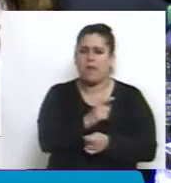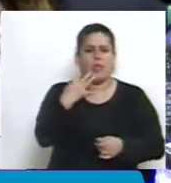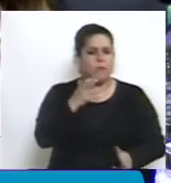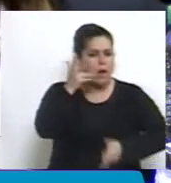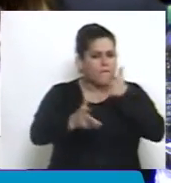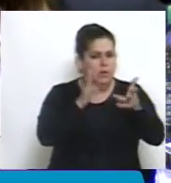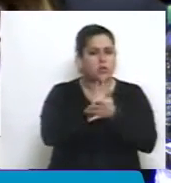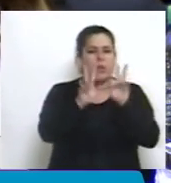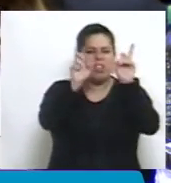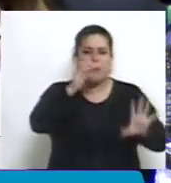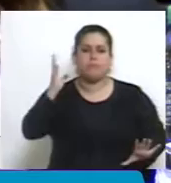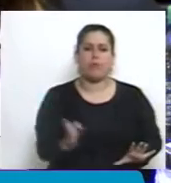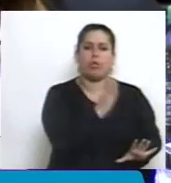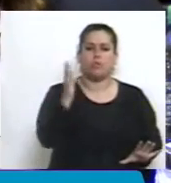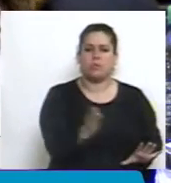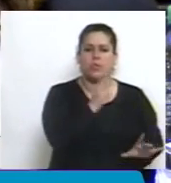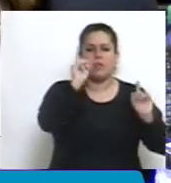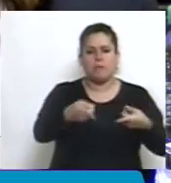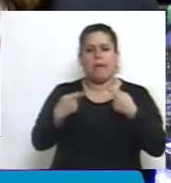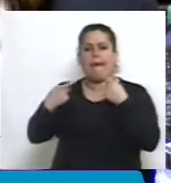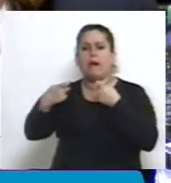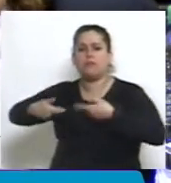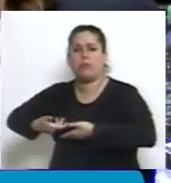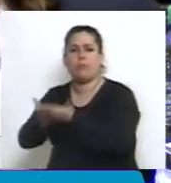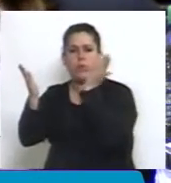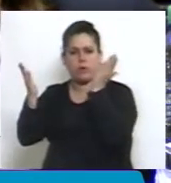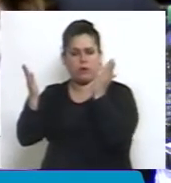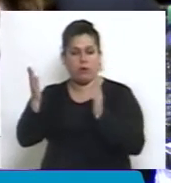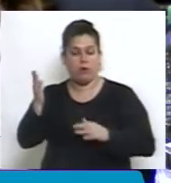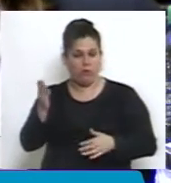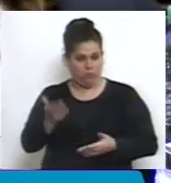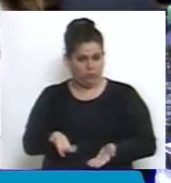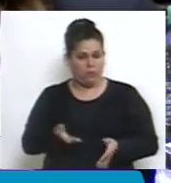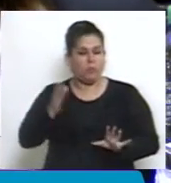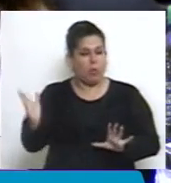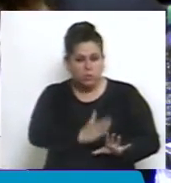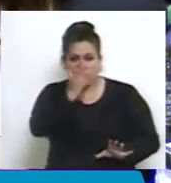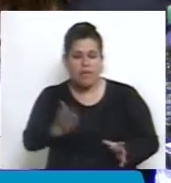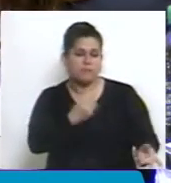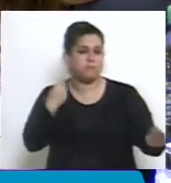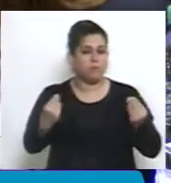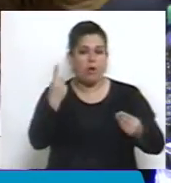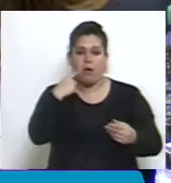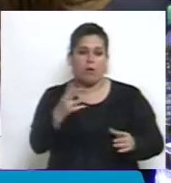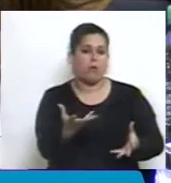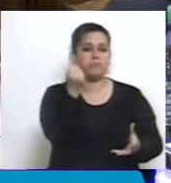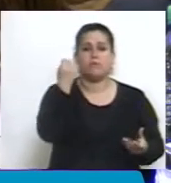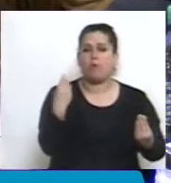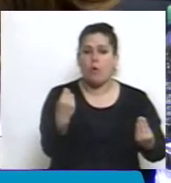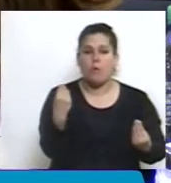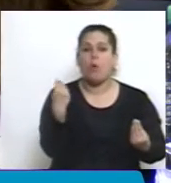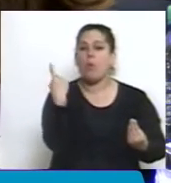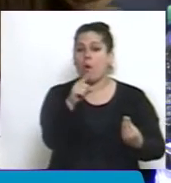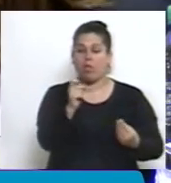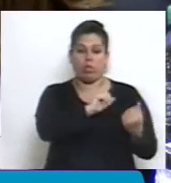la productividad del gasto público. Y la productividad del gasto público se logra cuando en los 3 niveles